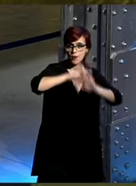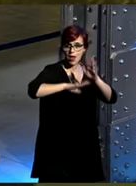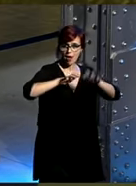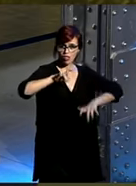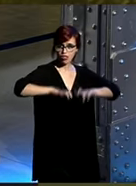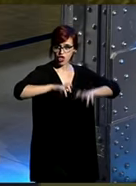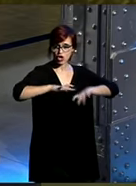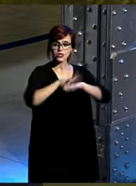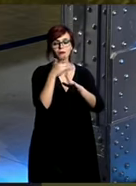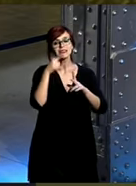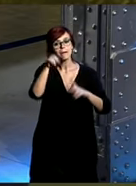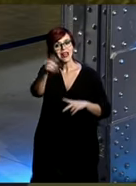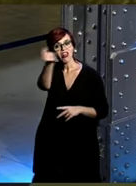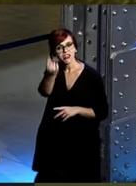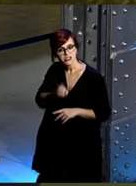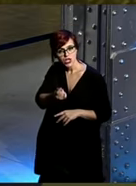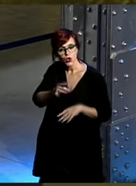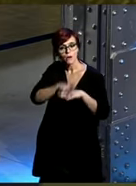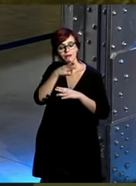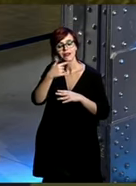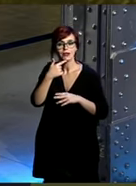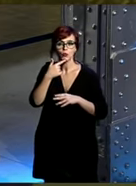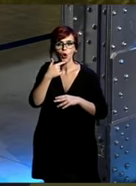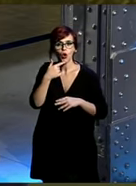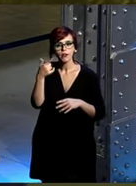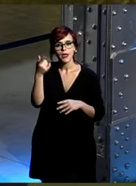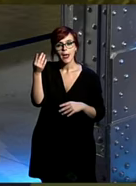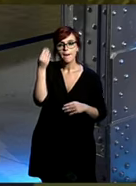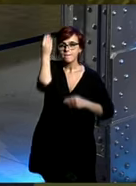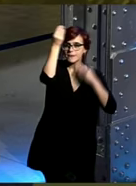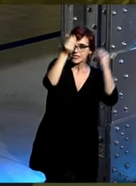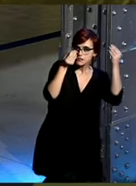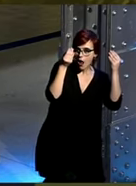es el lenguaje del diseño, de la construcción, del